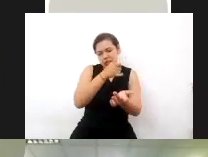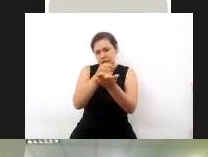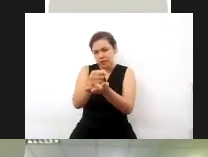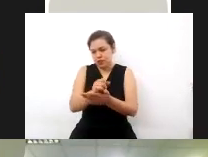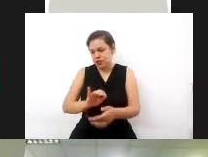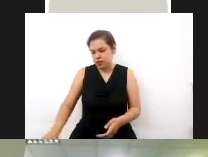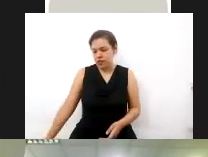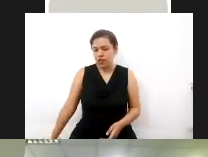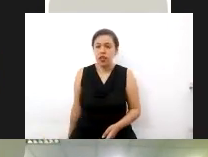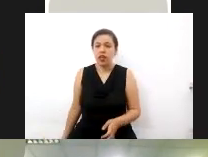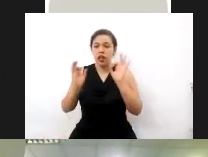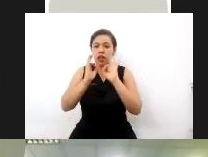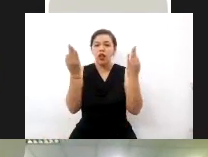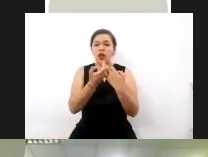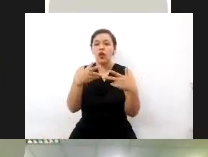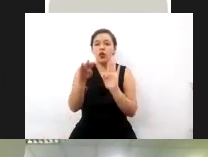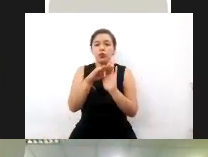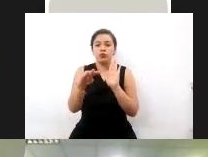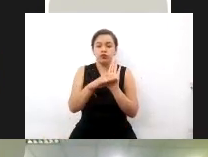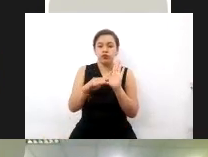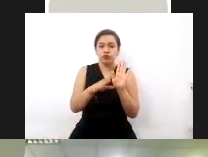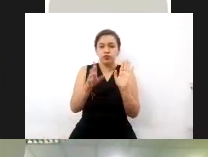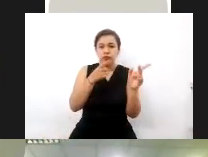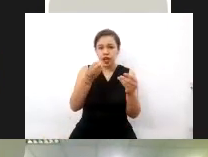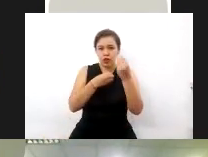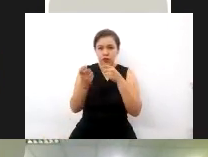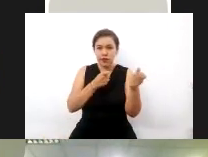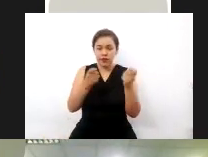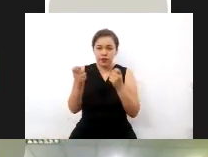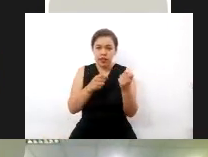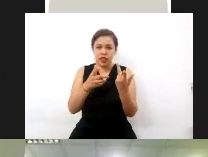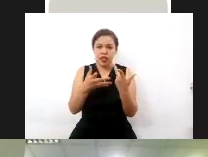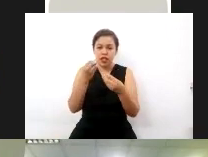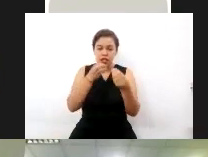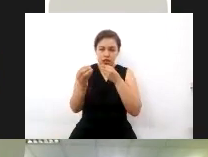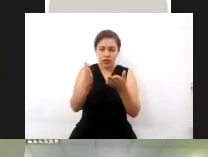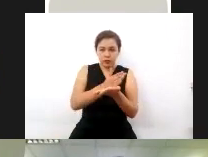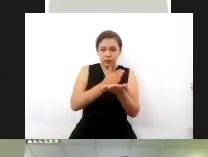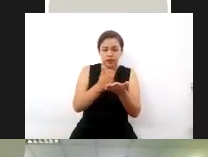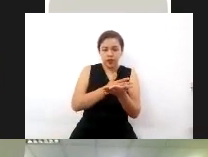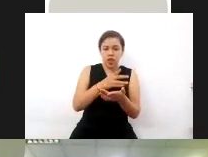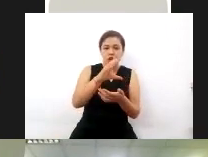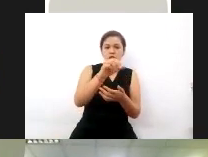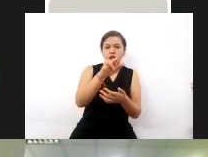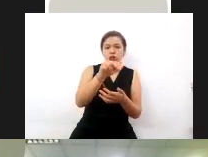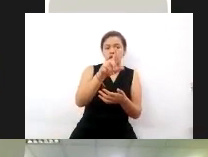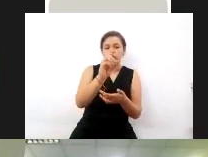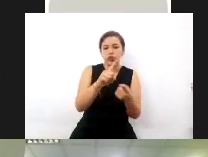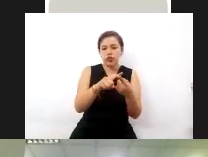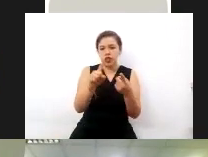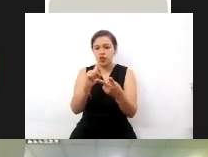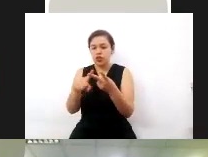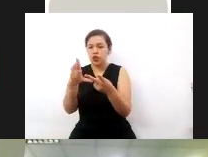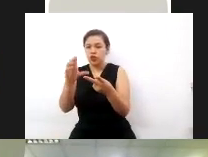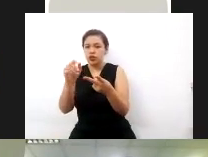manejamos como una clave para el manejo de alimentos es separar los alimentos crudos de los alimentos cocidos. La